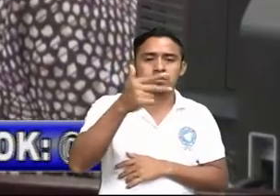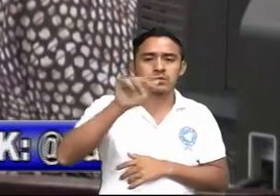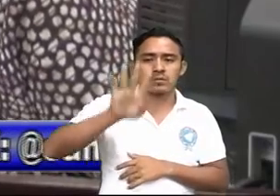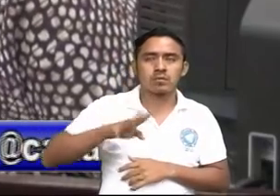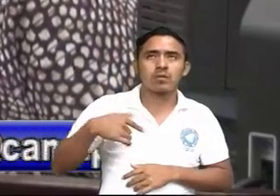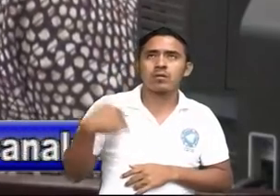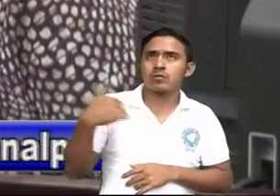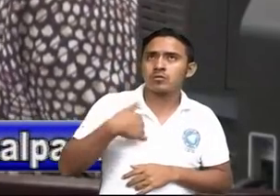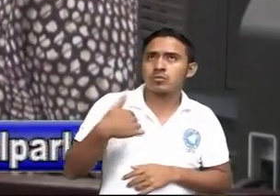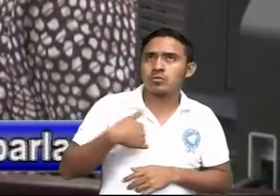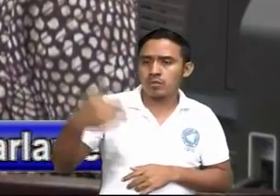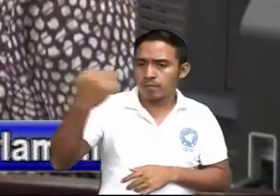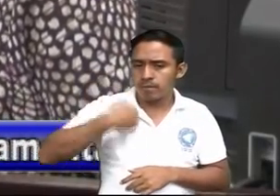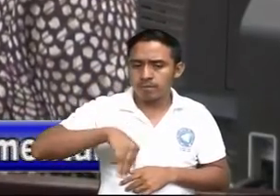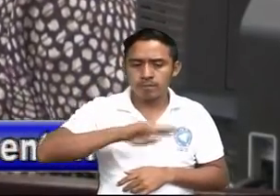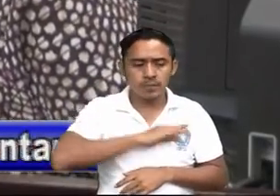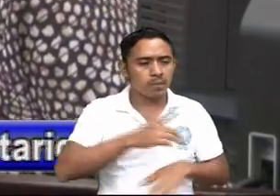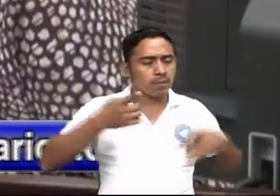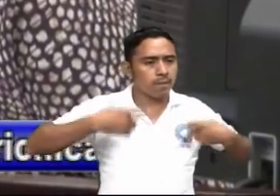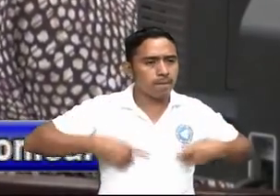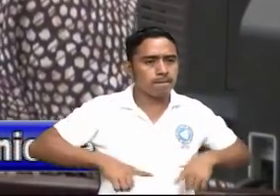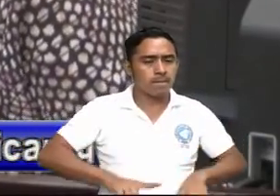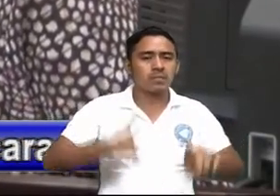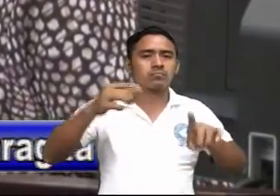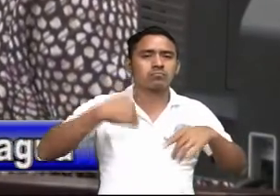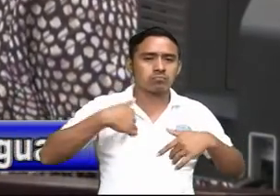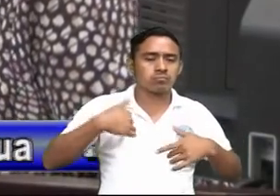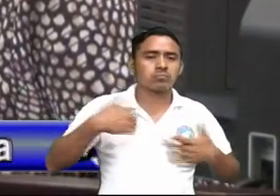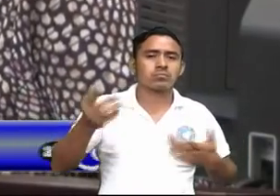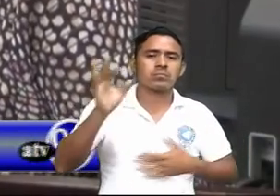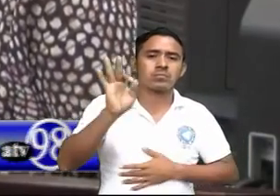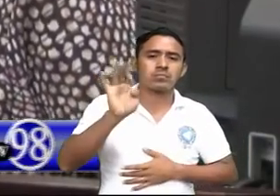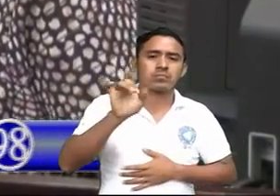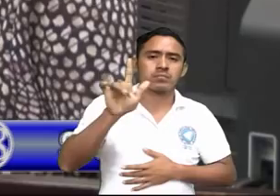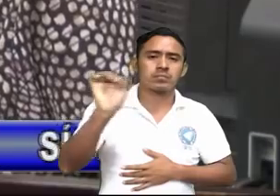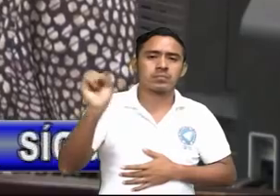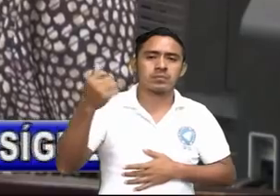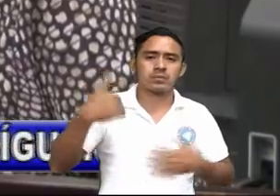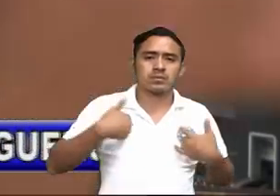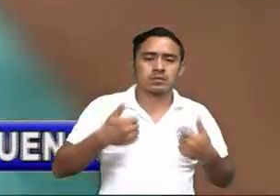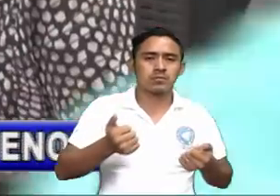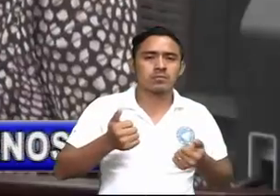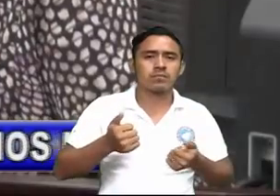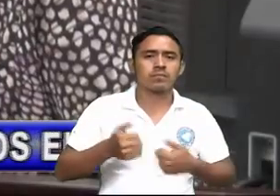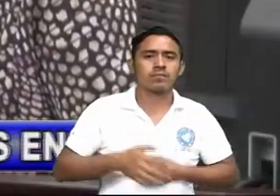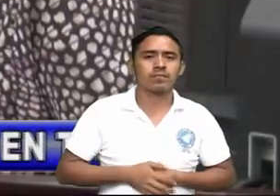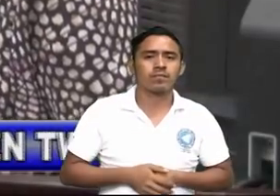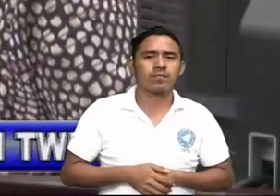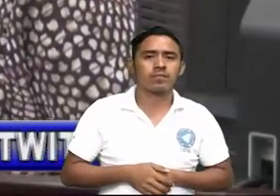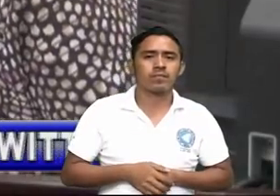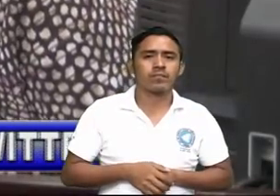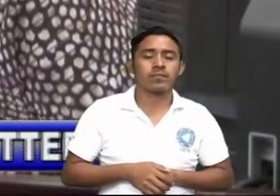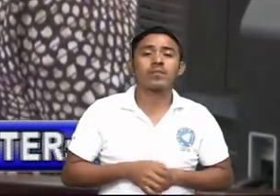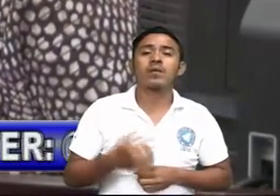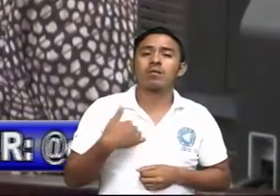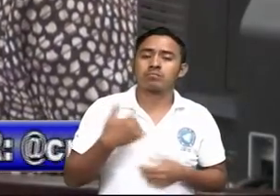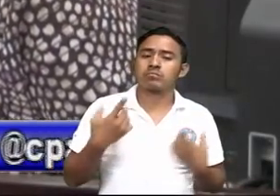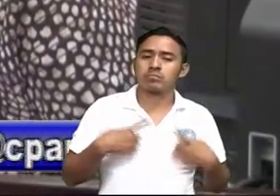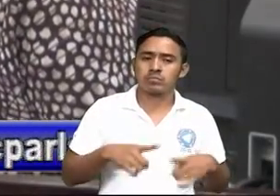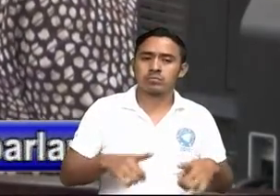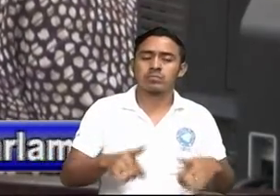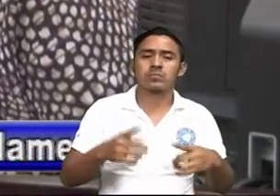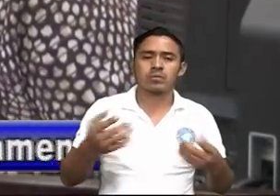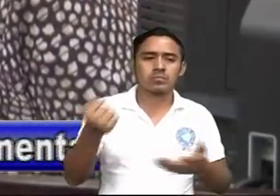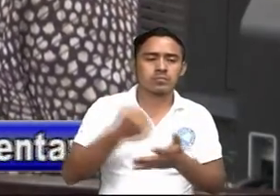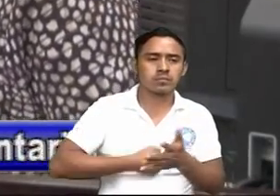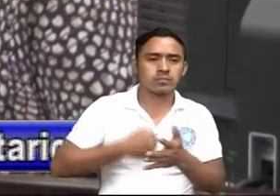yo dignamente también soy miembro de FedSalud como trabajador de la salud. Y dignamente